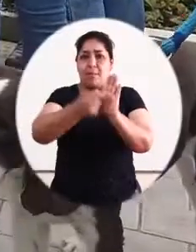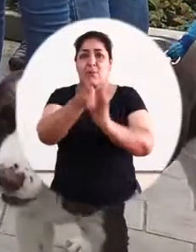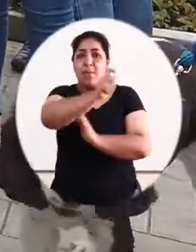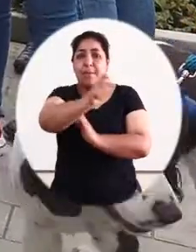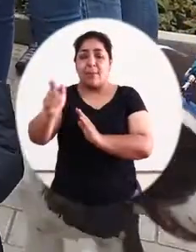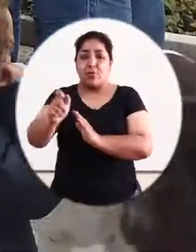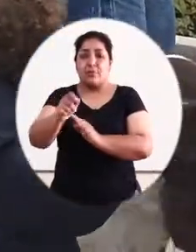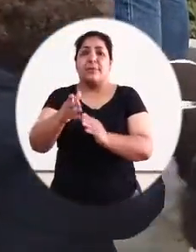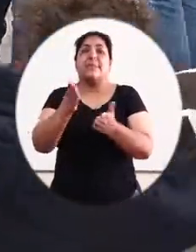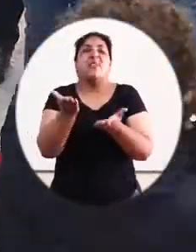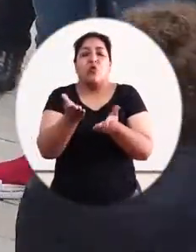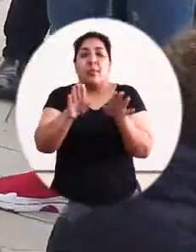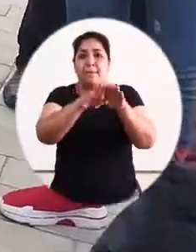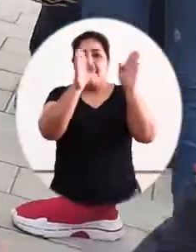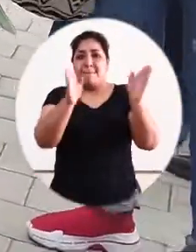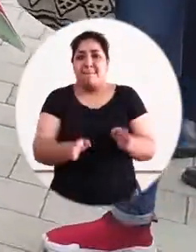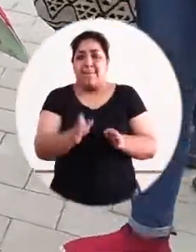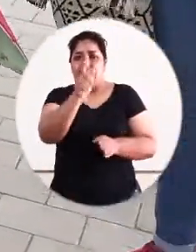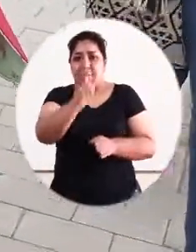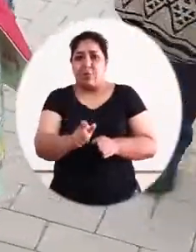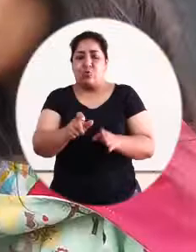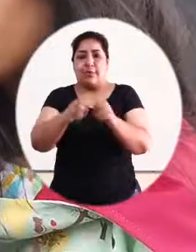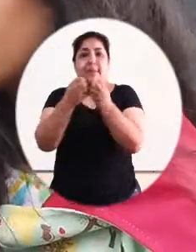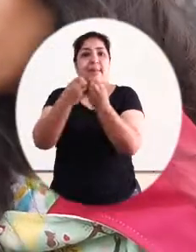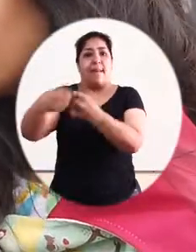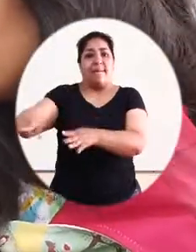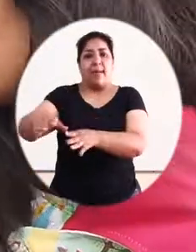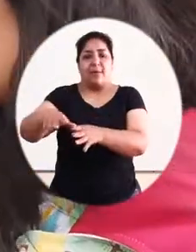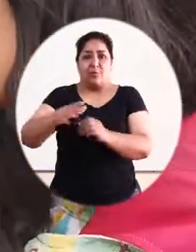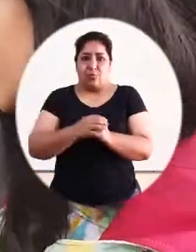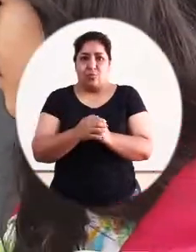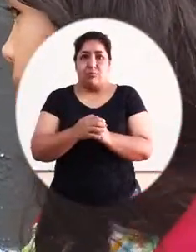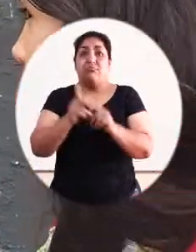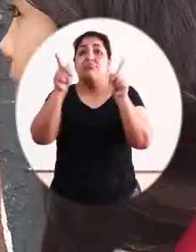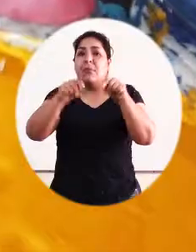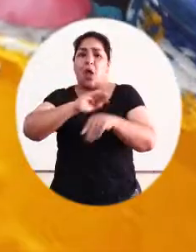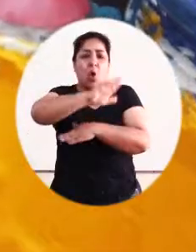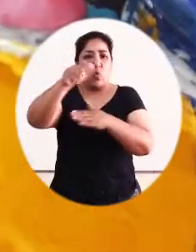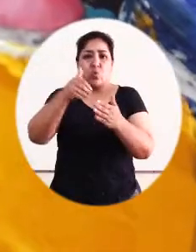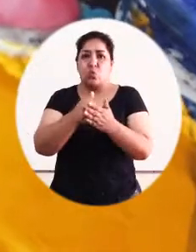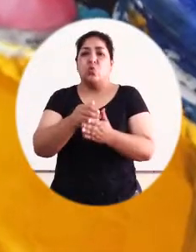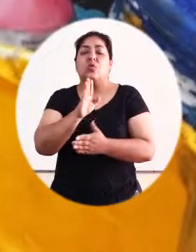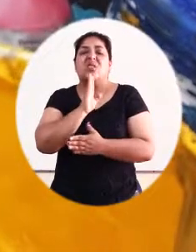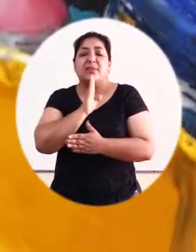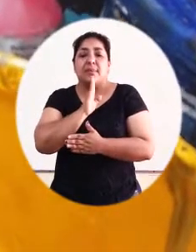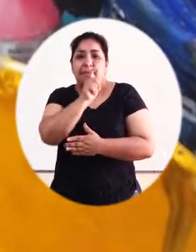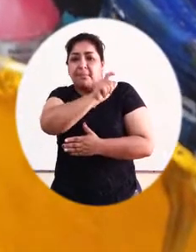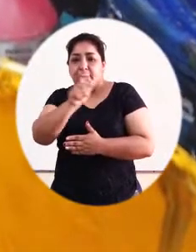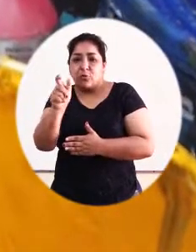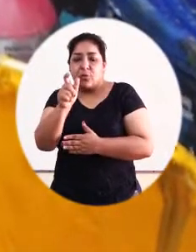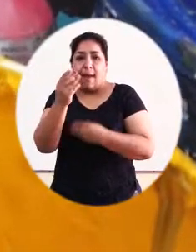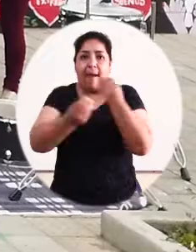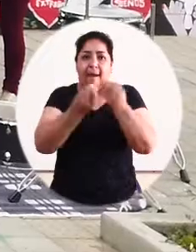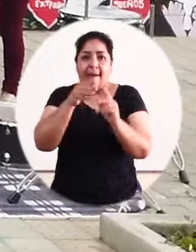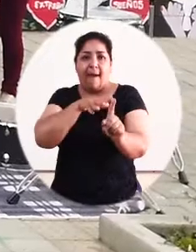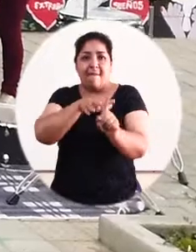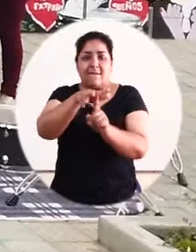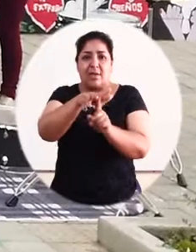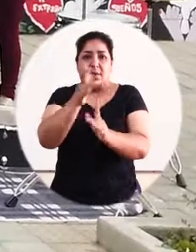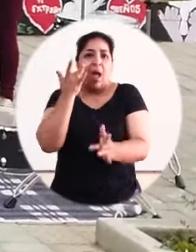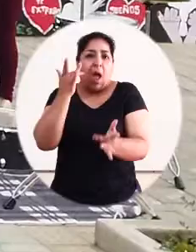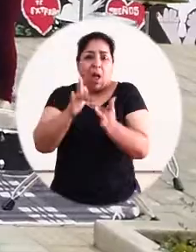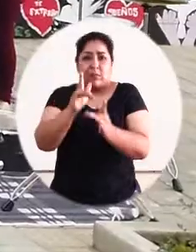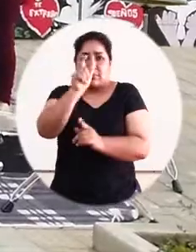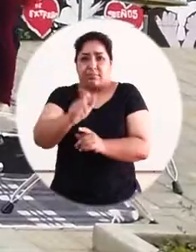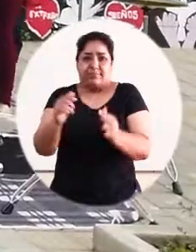a los integrantes de la mesa departamental de desaparición forzada y en general a todos y todas quienes en la región han sido